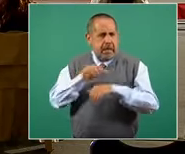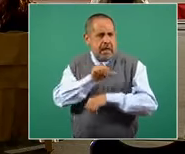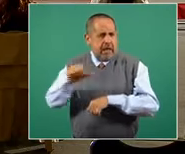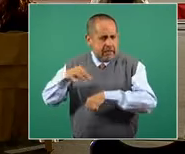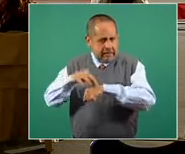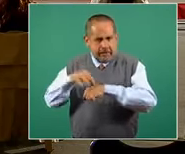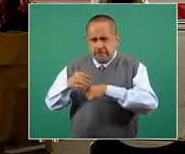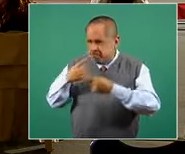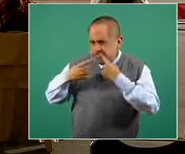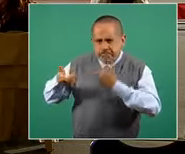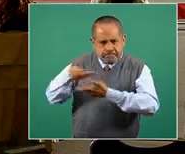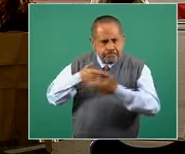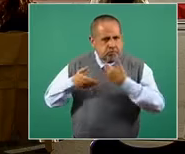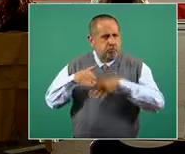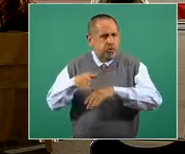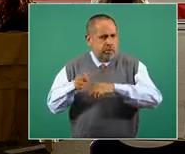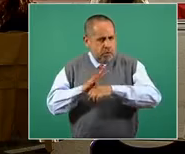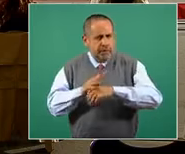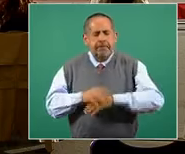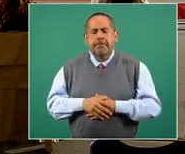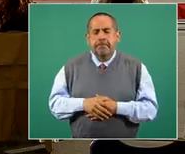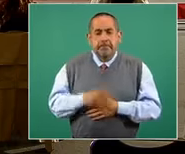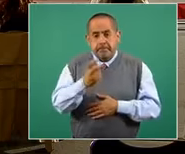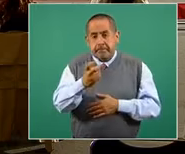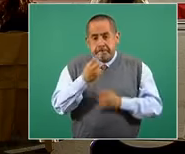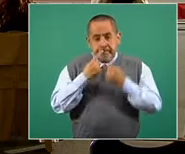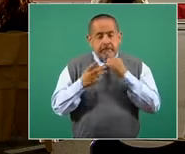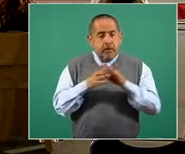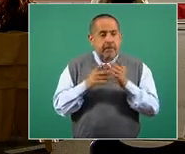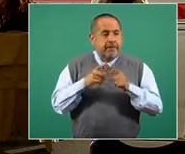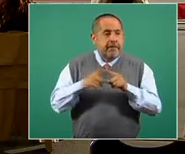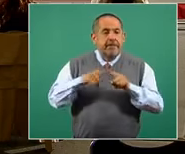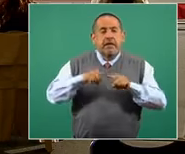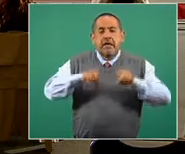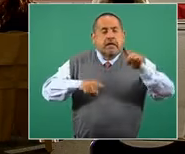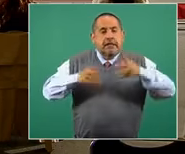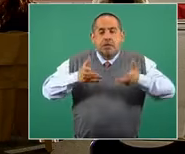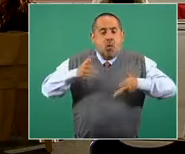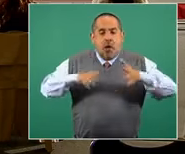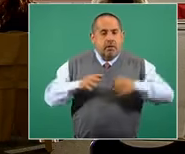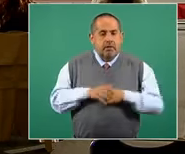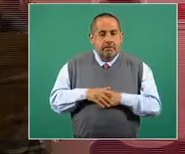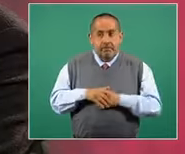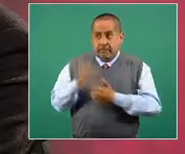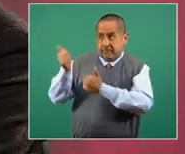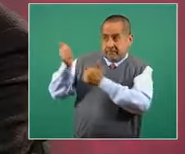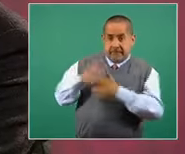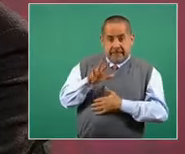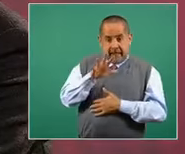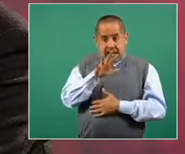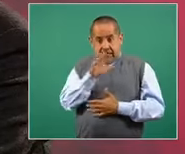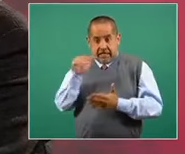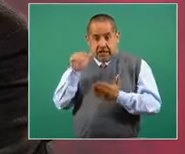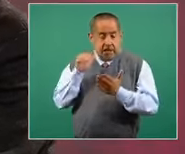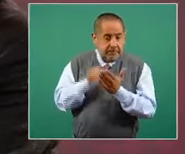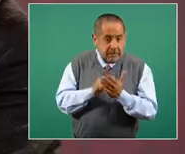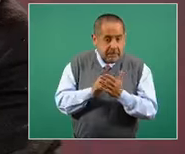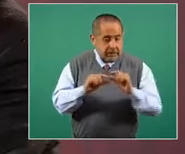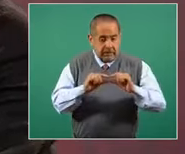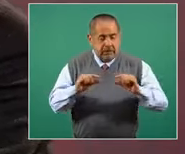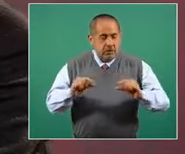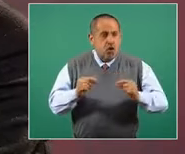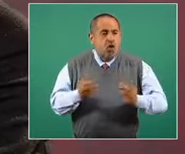en el operativo COVID, y estábamos justo comentando sobre distintos escenarios. Si llegaran las 500,000 dosis nada más,